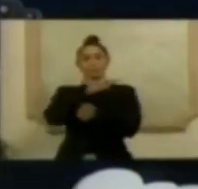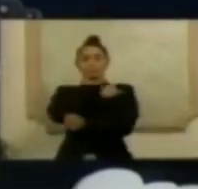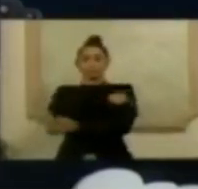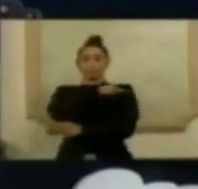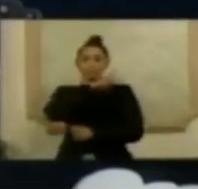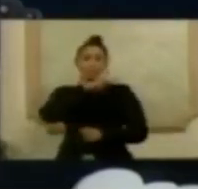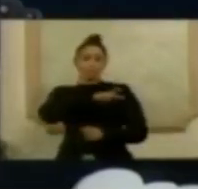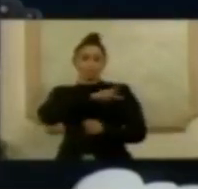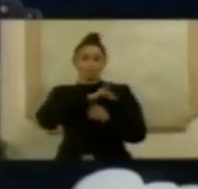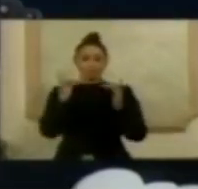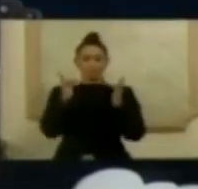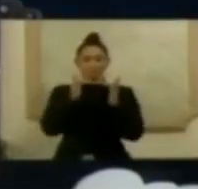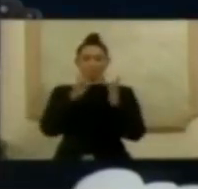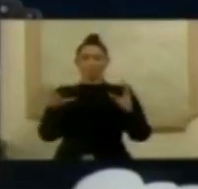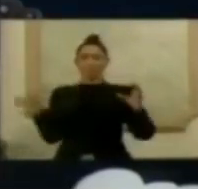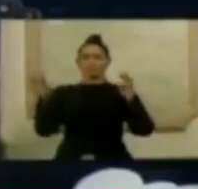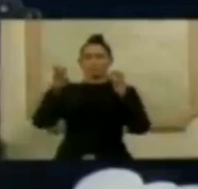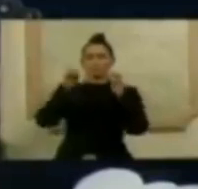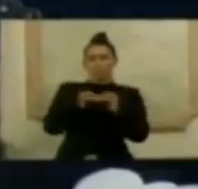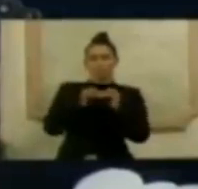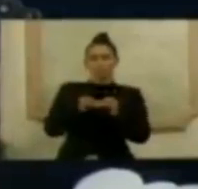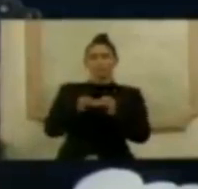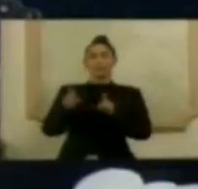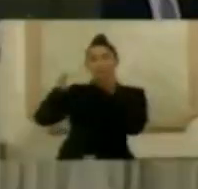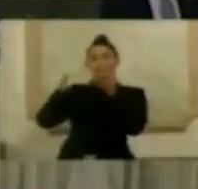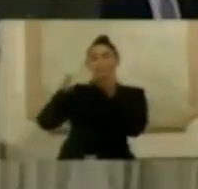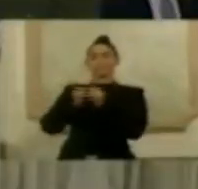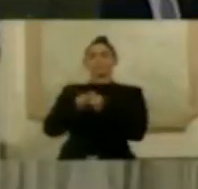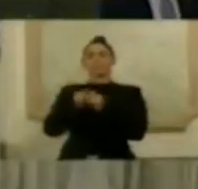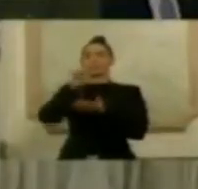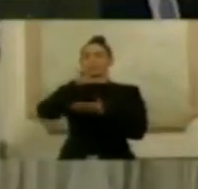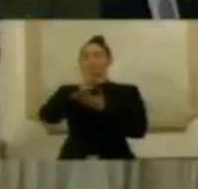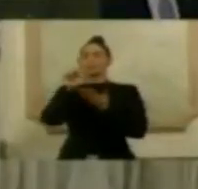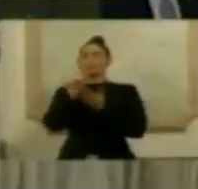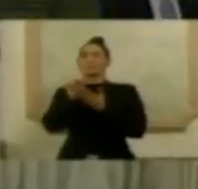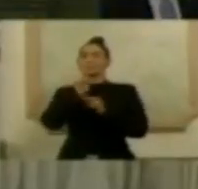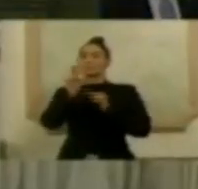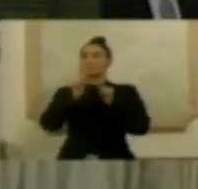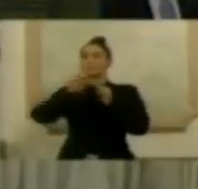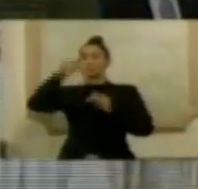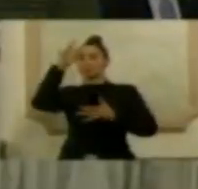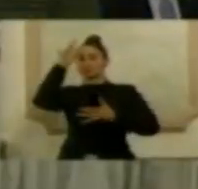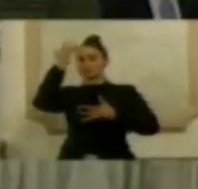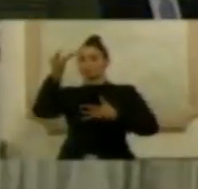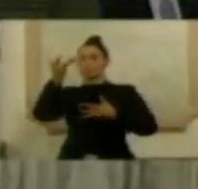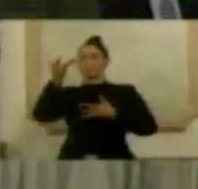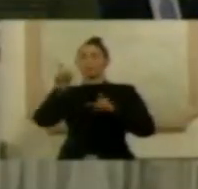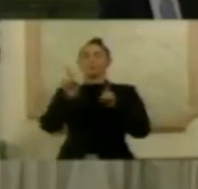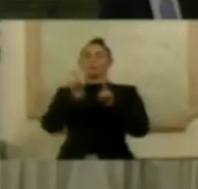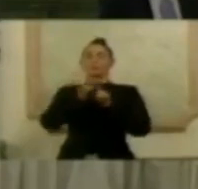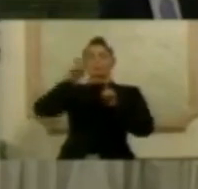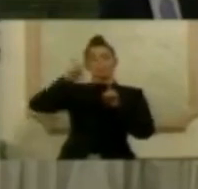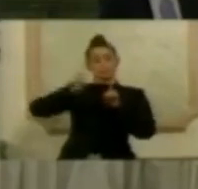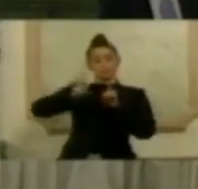estos momentos en que estamos frente a una pandemia y que hay mucha gente muy vulnerable. Obviamente, el tema del seguro, de